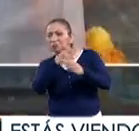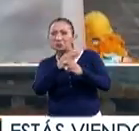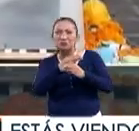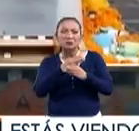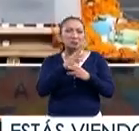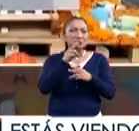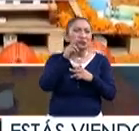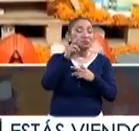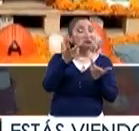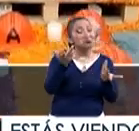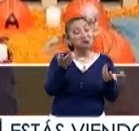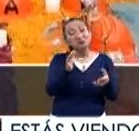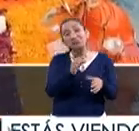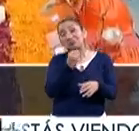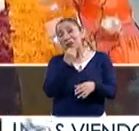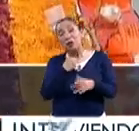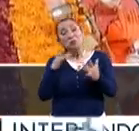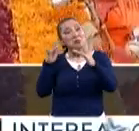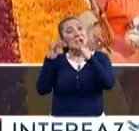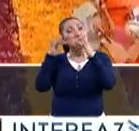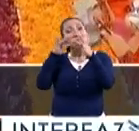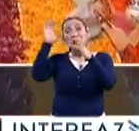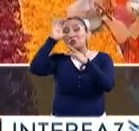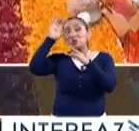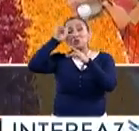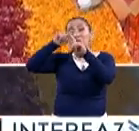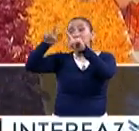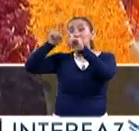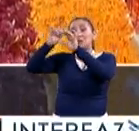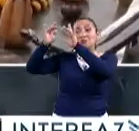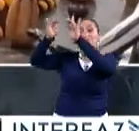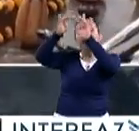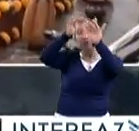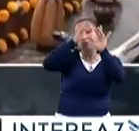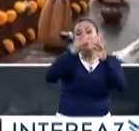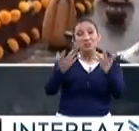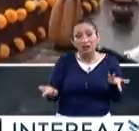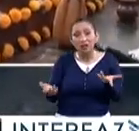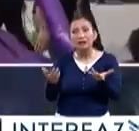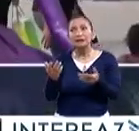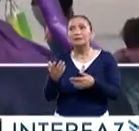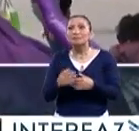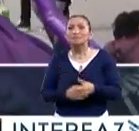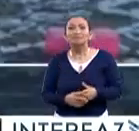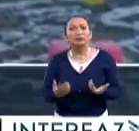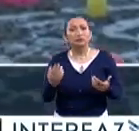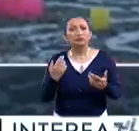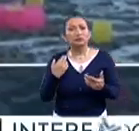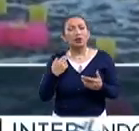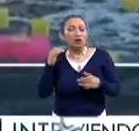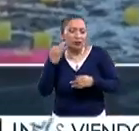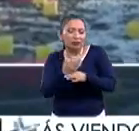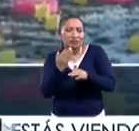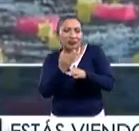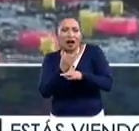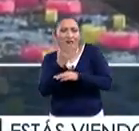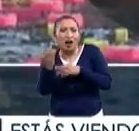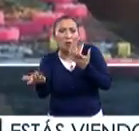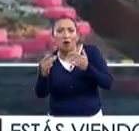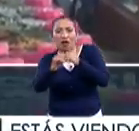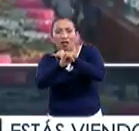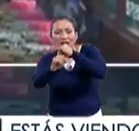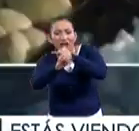de que tenemos contacto con muchas culturas. O sea, en definitiva, estamos en el mundo de las